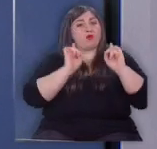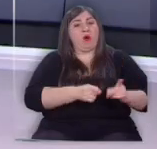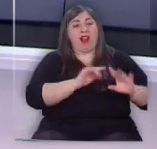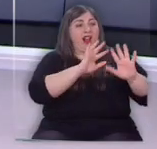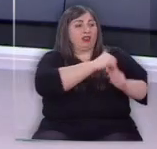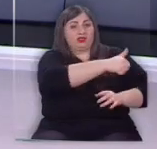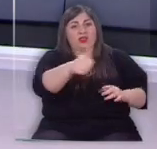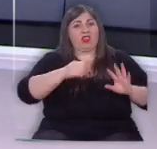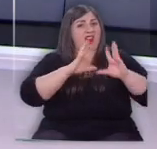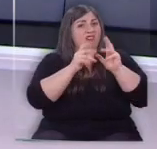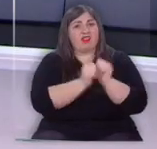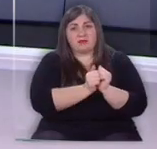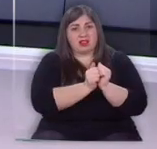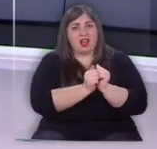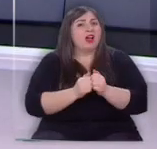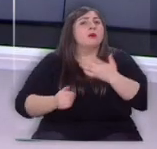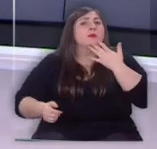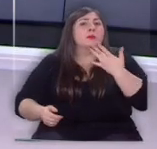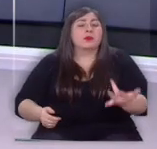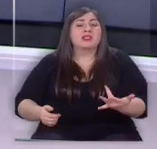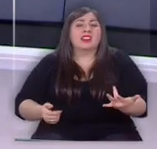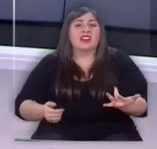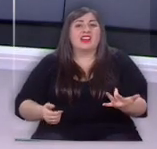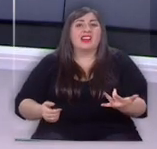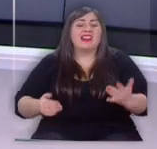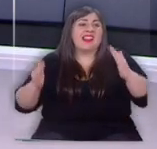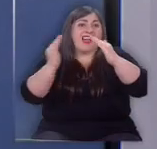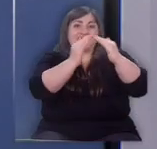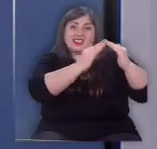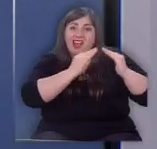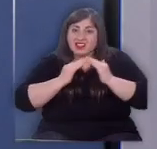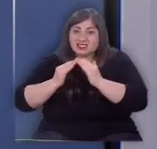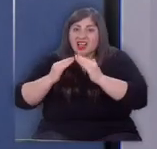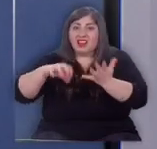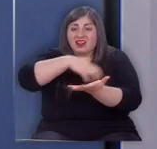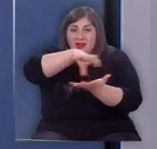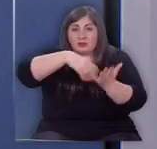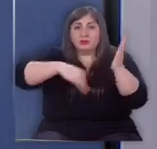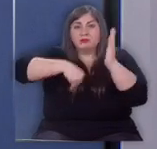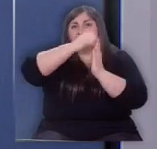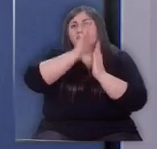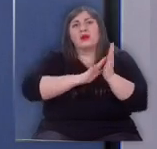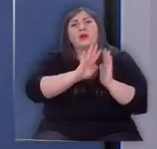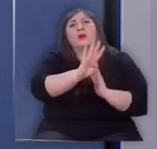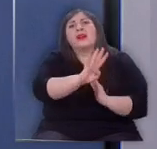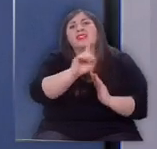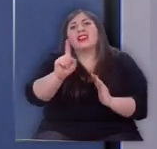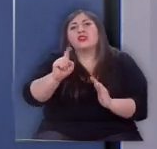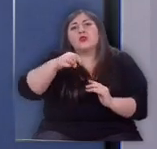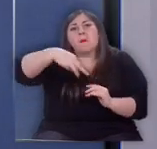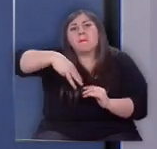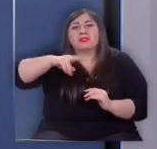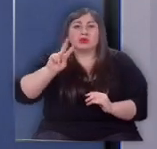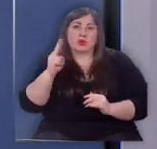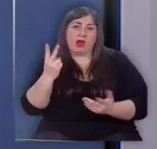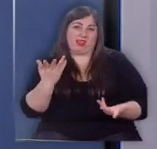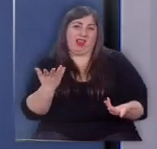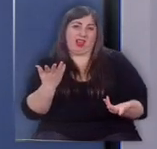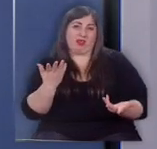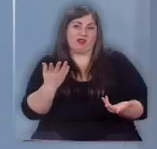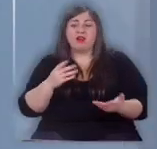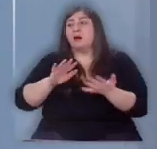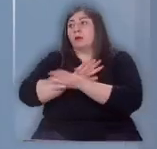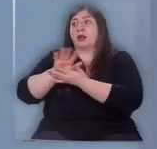familiar. ¿Por qué? Porque el promedio de las viviendas en la comuna de La Pintana son de 41 metros cuadrados. Versus, por ejemplo, las gentes